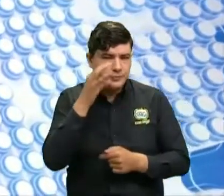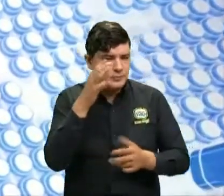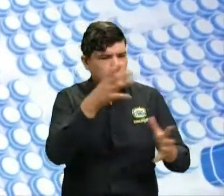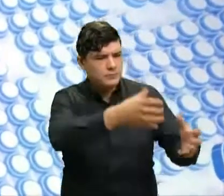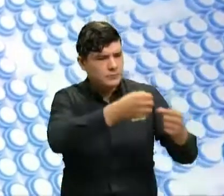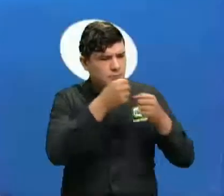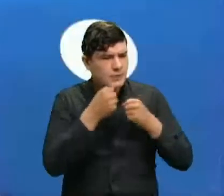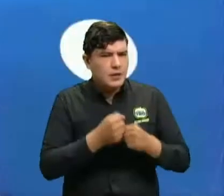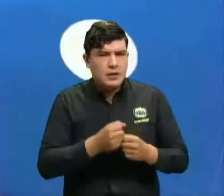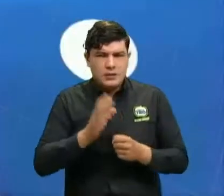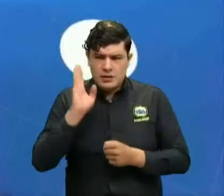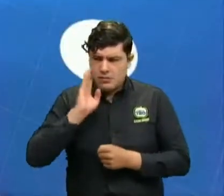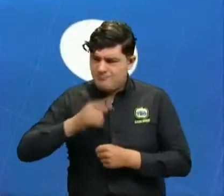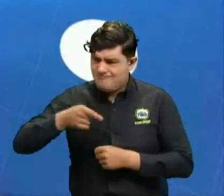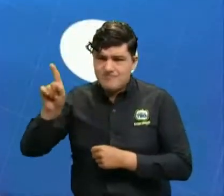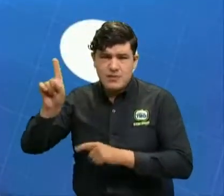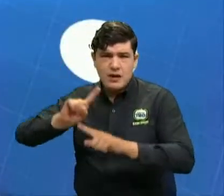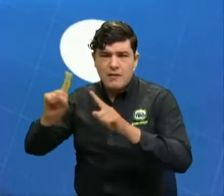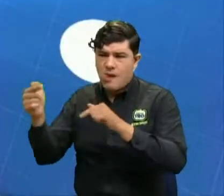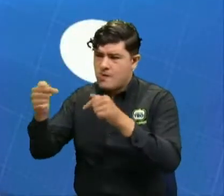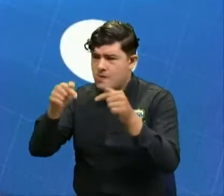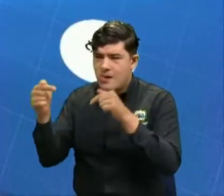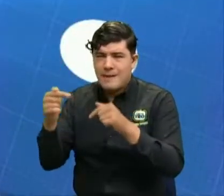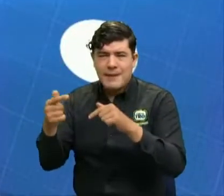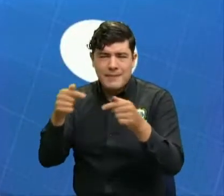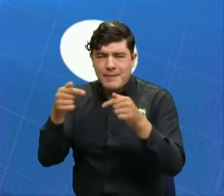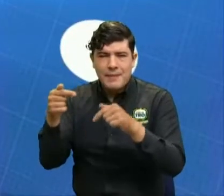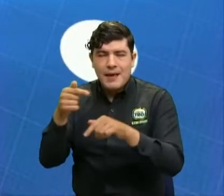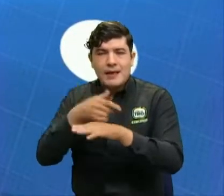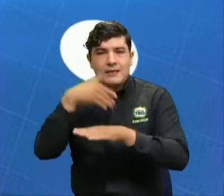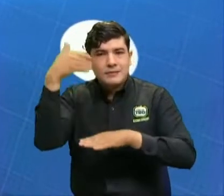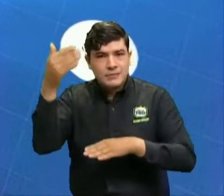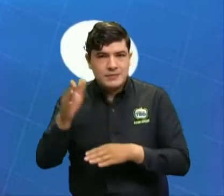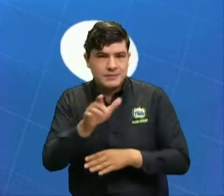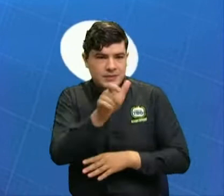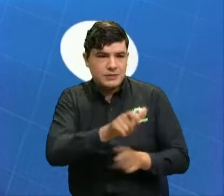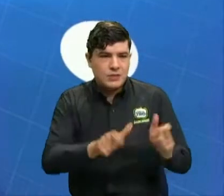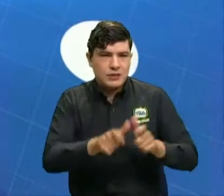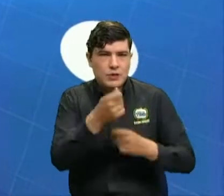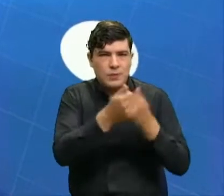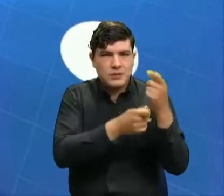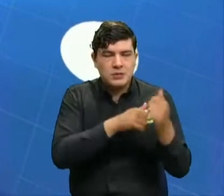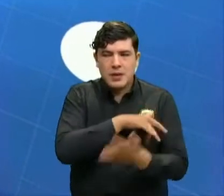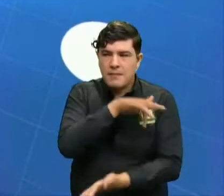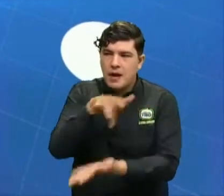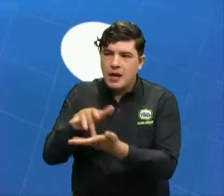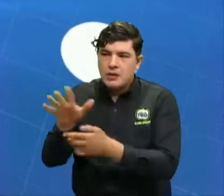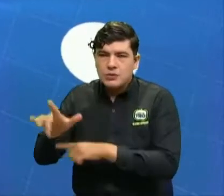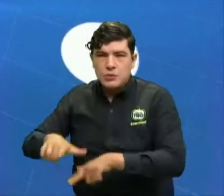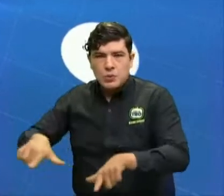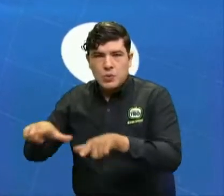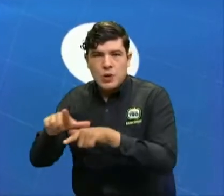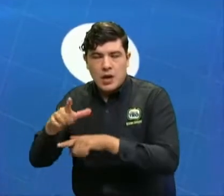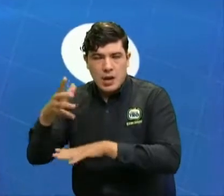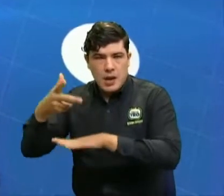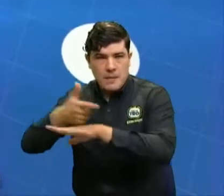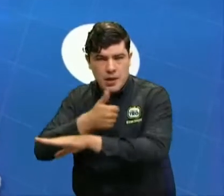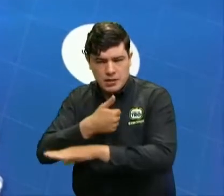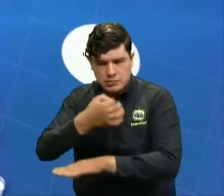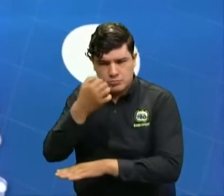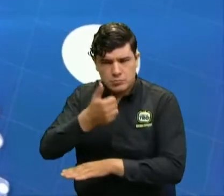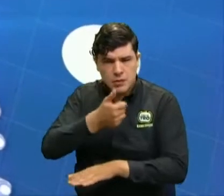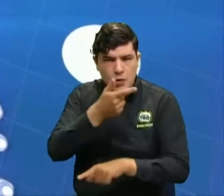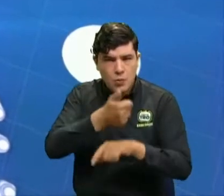pero la discusión siguió sin embargo al otro día los mismos comerciantes se fueron al bar para confirmar si las autoridades de lebrija